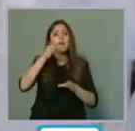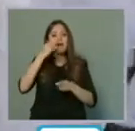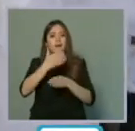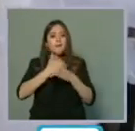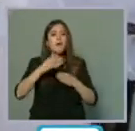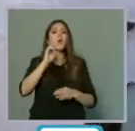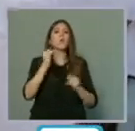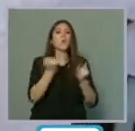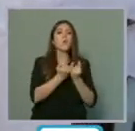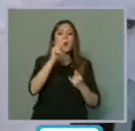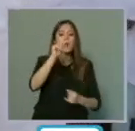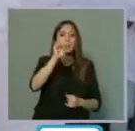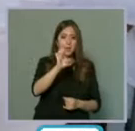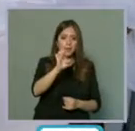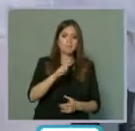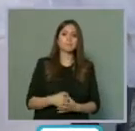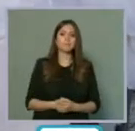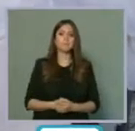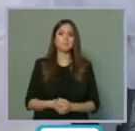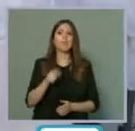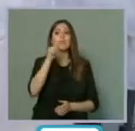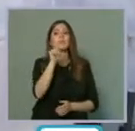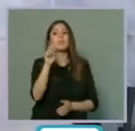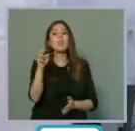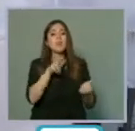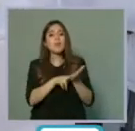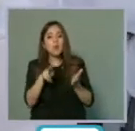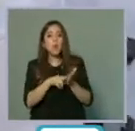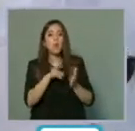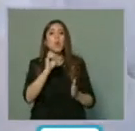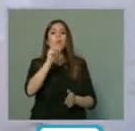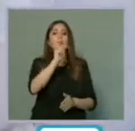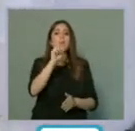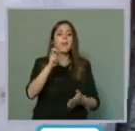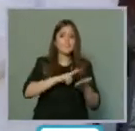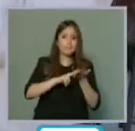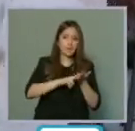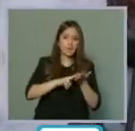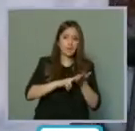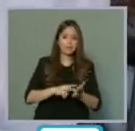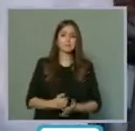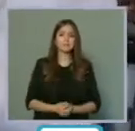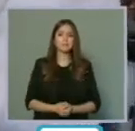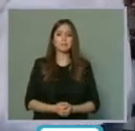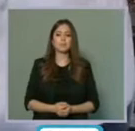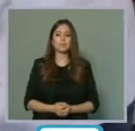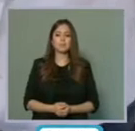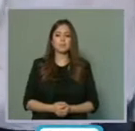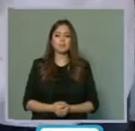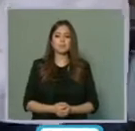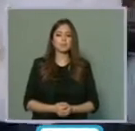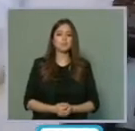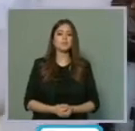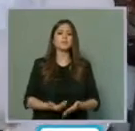té negro. O con té, sí, té negro o té verde también vendemos aquí, té negro te venden. Y luego tenemos aquí es